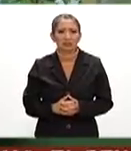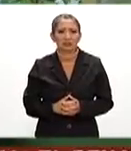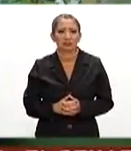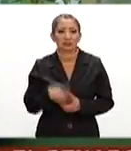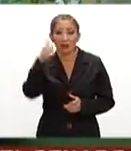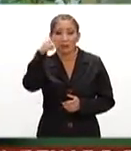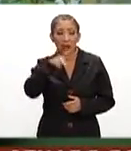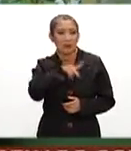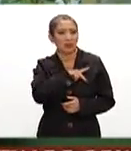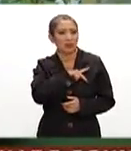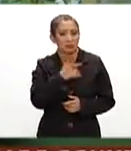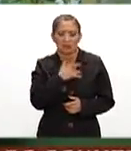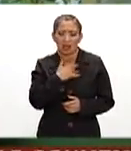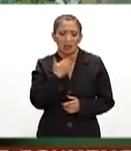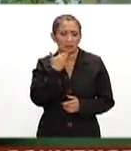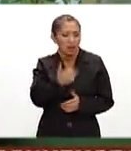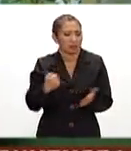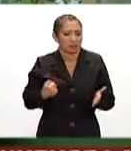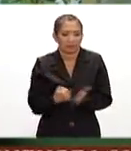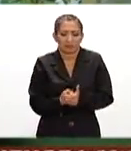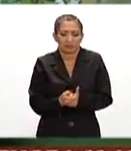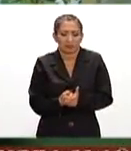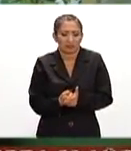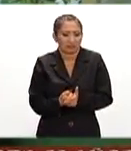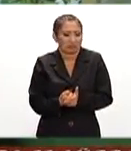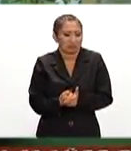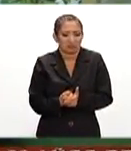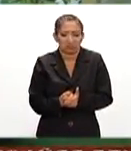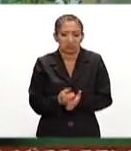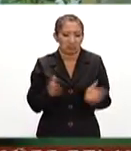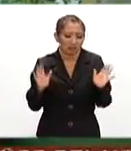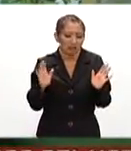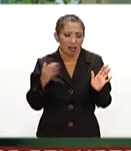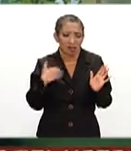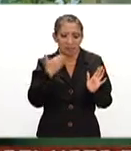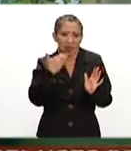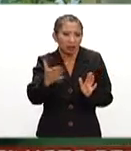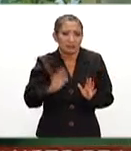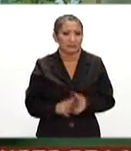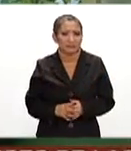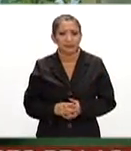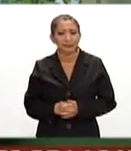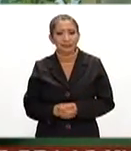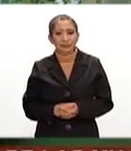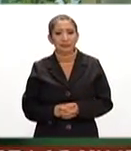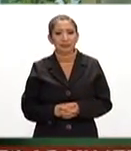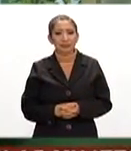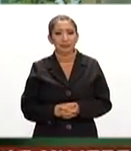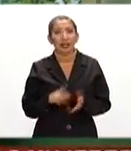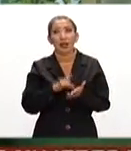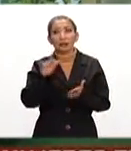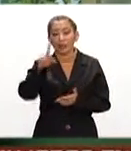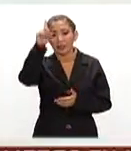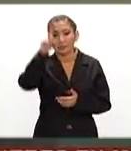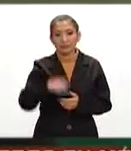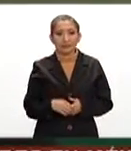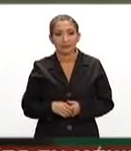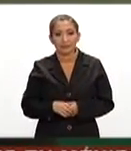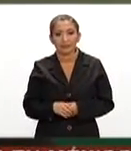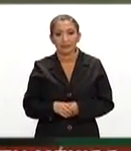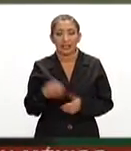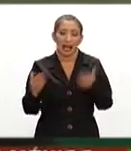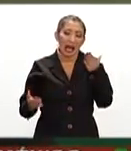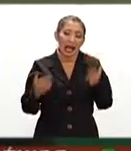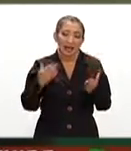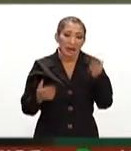Para mí, yo ya me siento a gusto, ya estando... Me siento bien, gracias a Dios. A veces